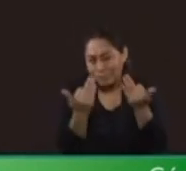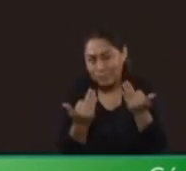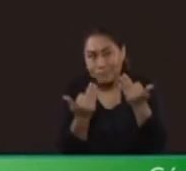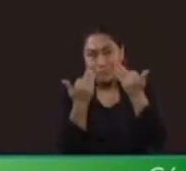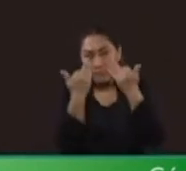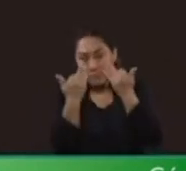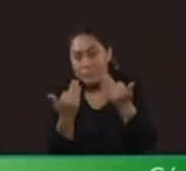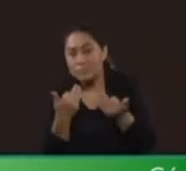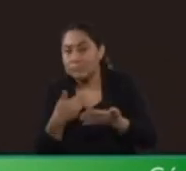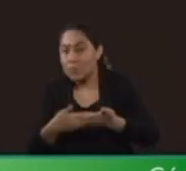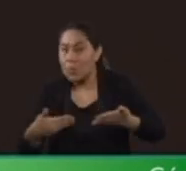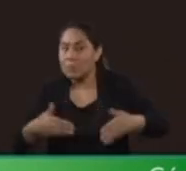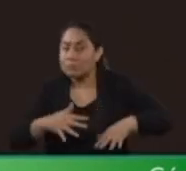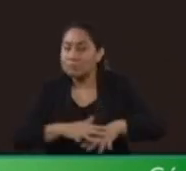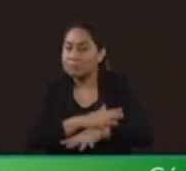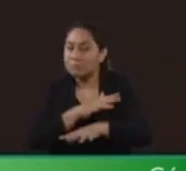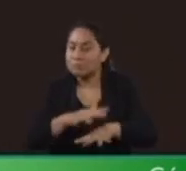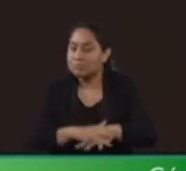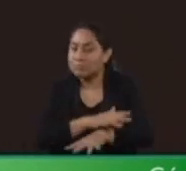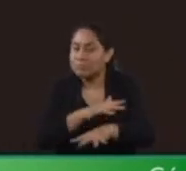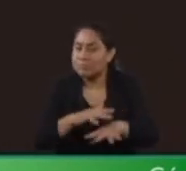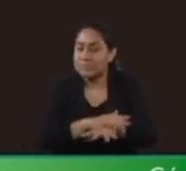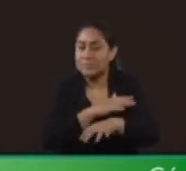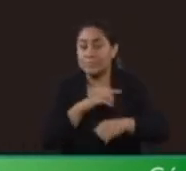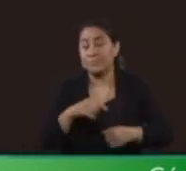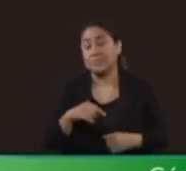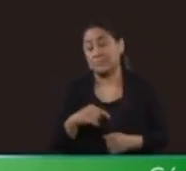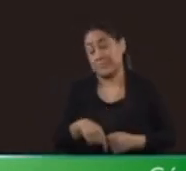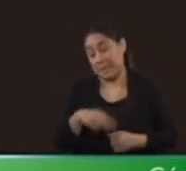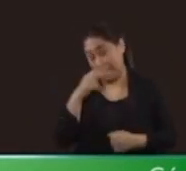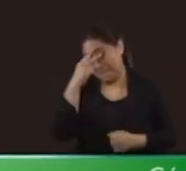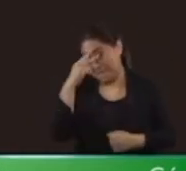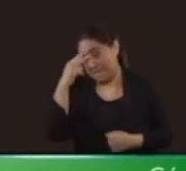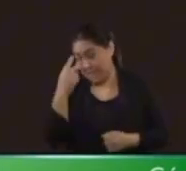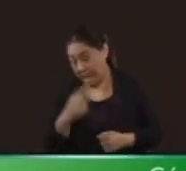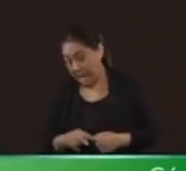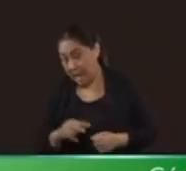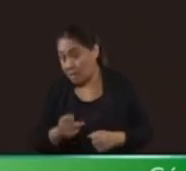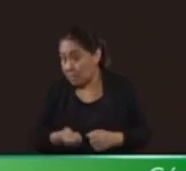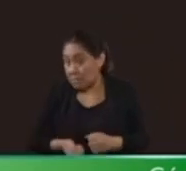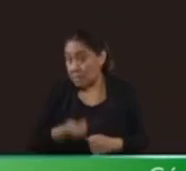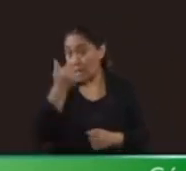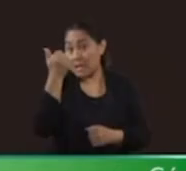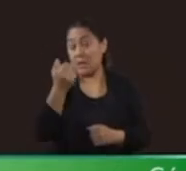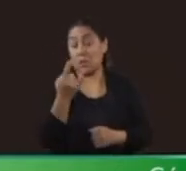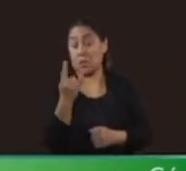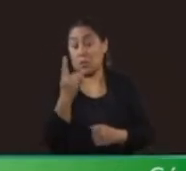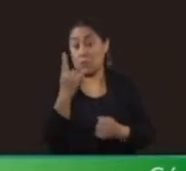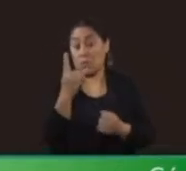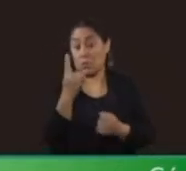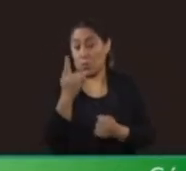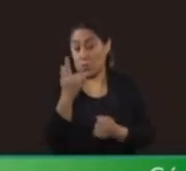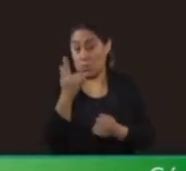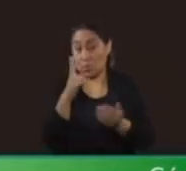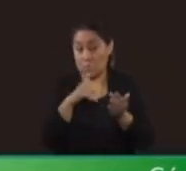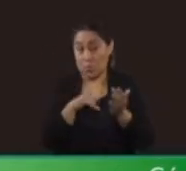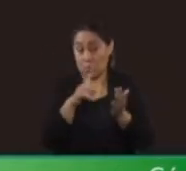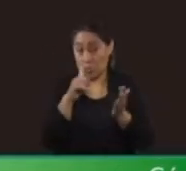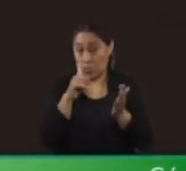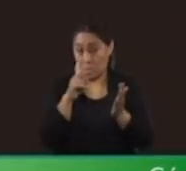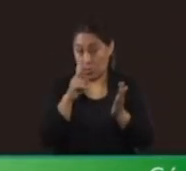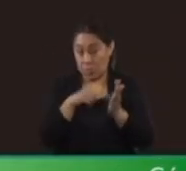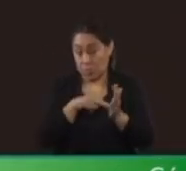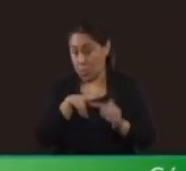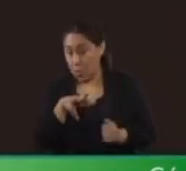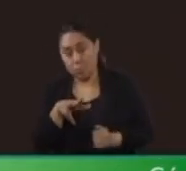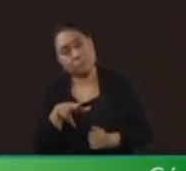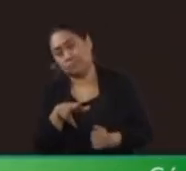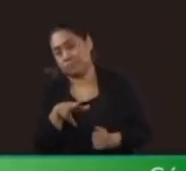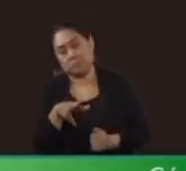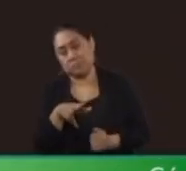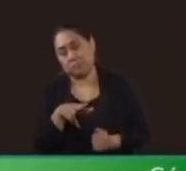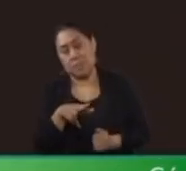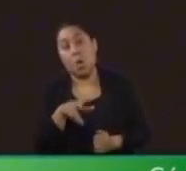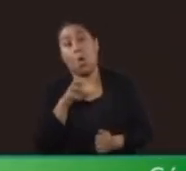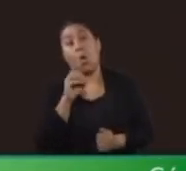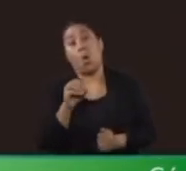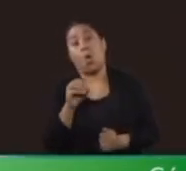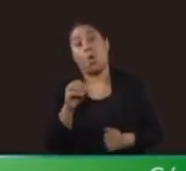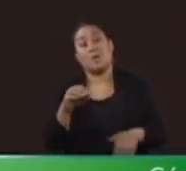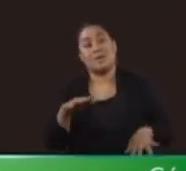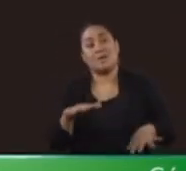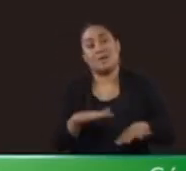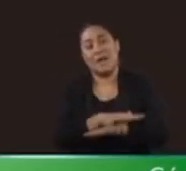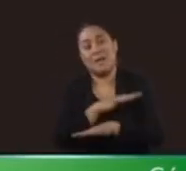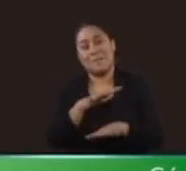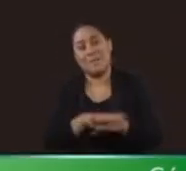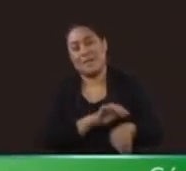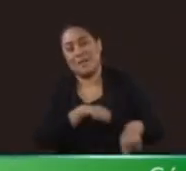evolución México no se inventó en julio de 2018 como tampoco se inventó en la transición del 2000